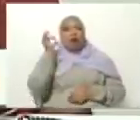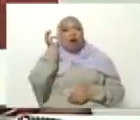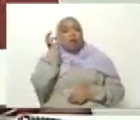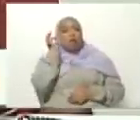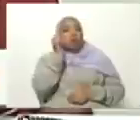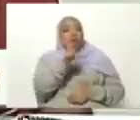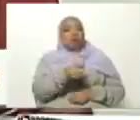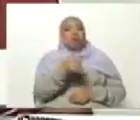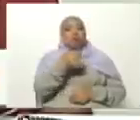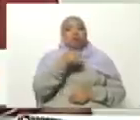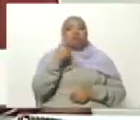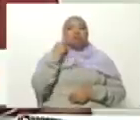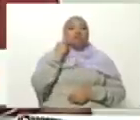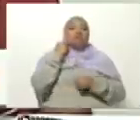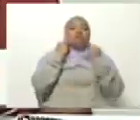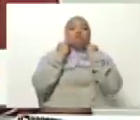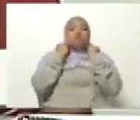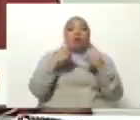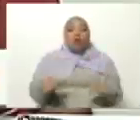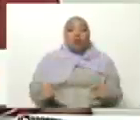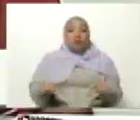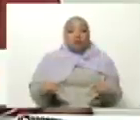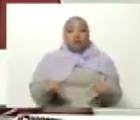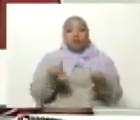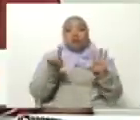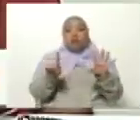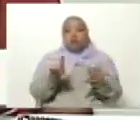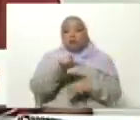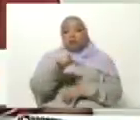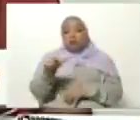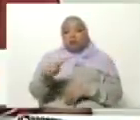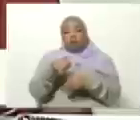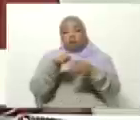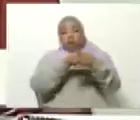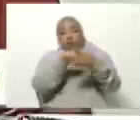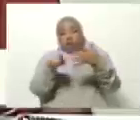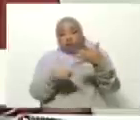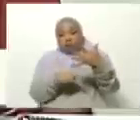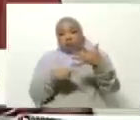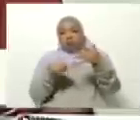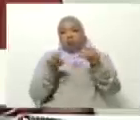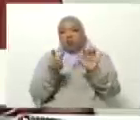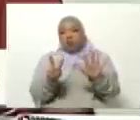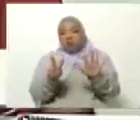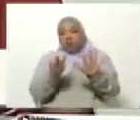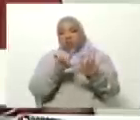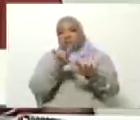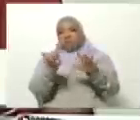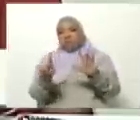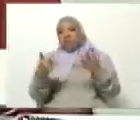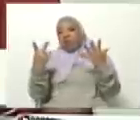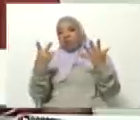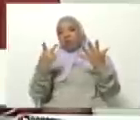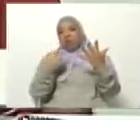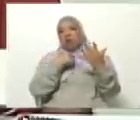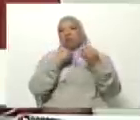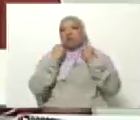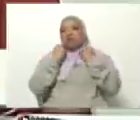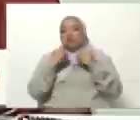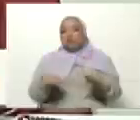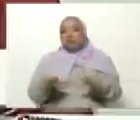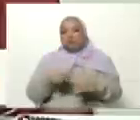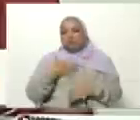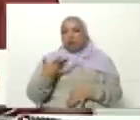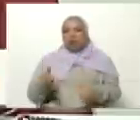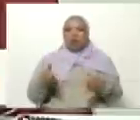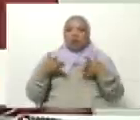va a perder. Si van 6, quedará de sexta. Si van 7, quedará de séptima. No tiene manera de ganar.